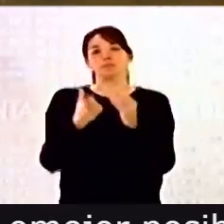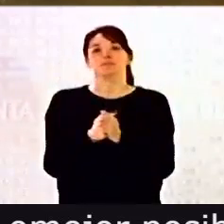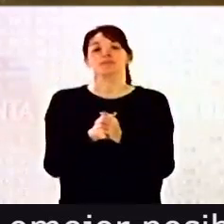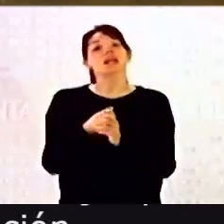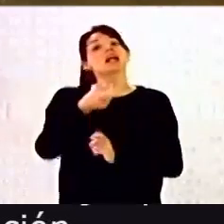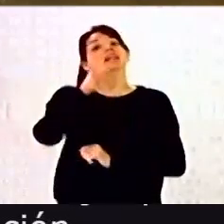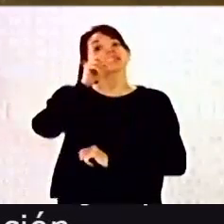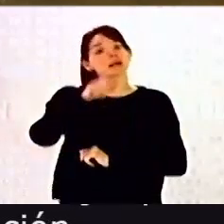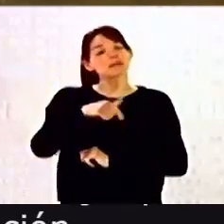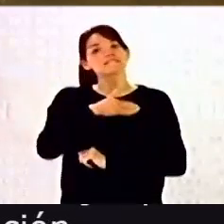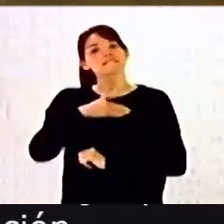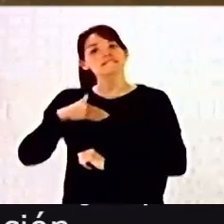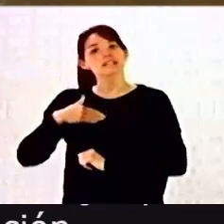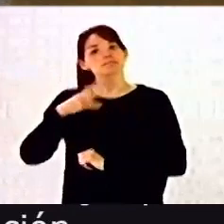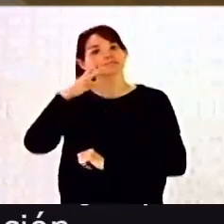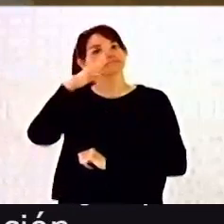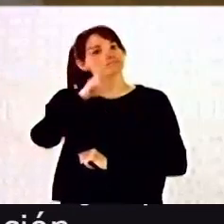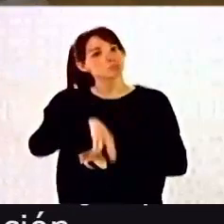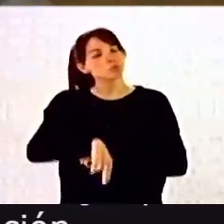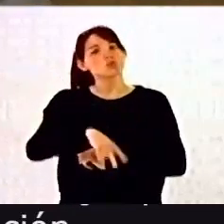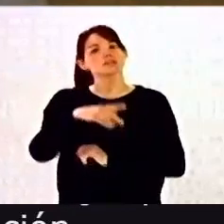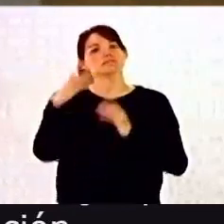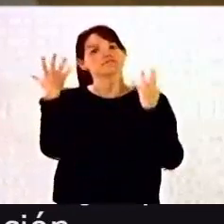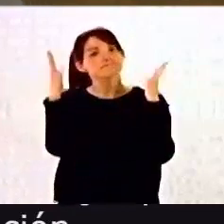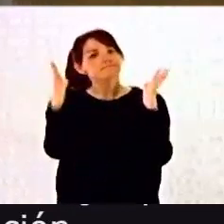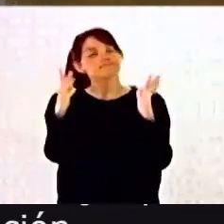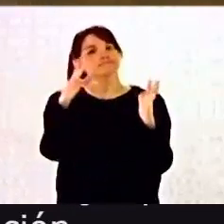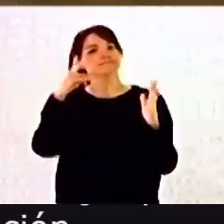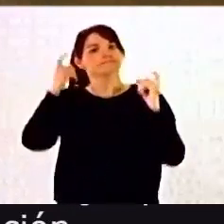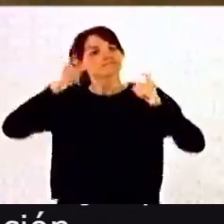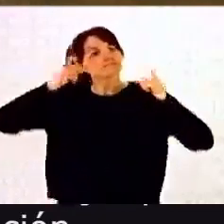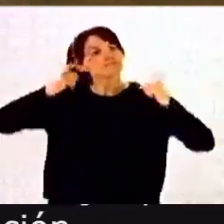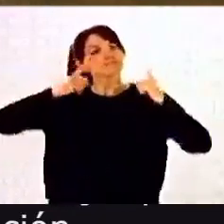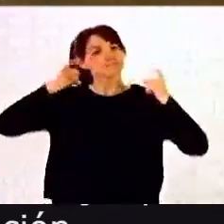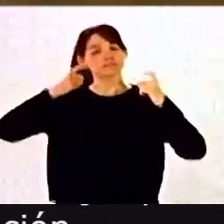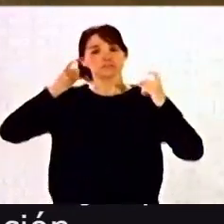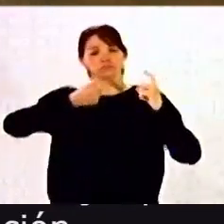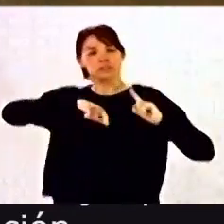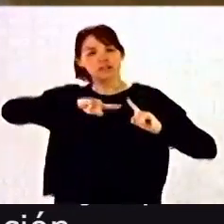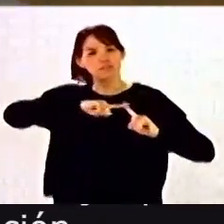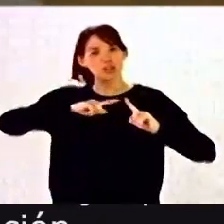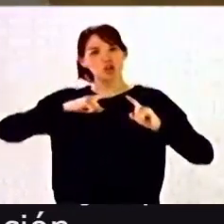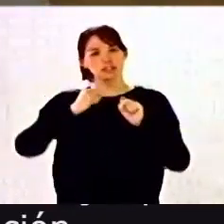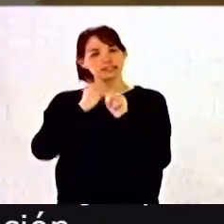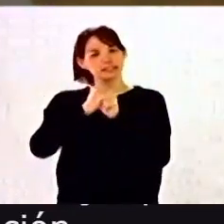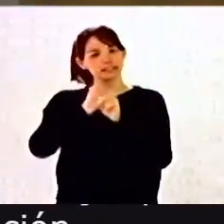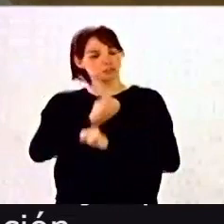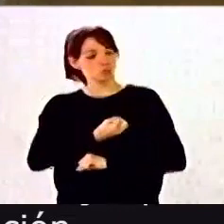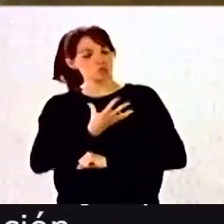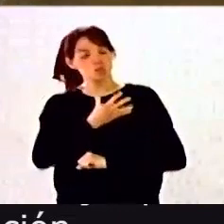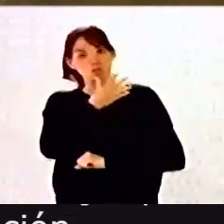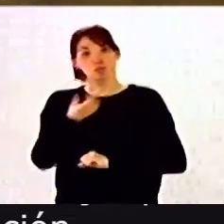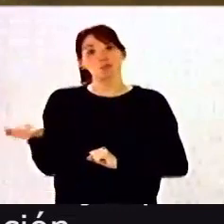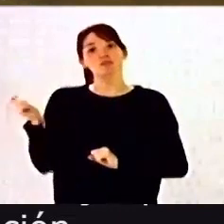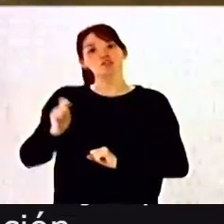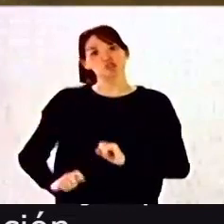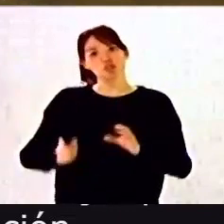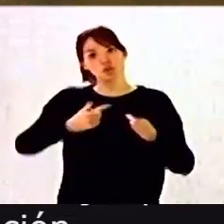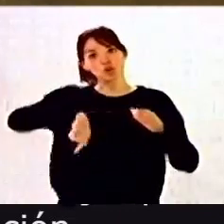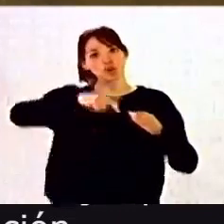el trabajo, el esfuerzo, la constancia, la entrega, la vocación con que trabajan nuestros profesionales,